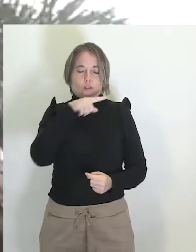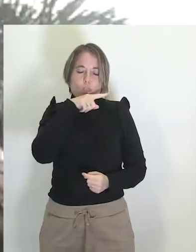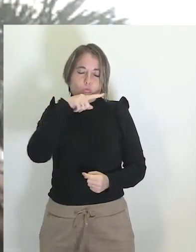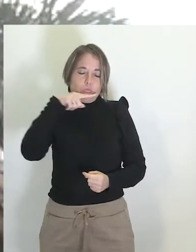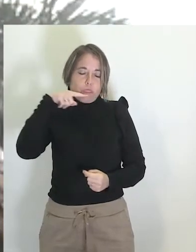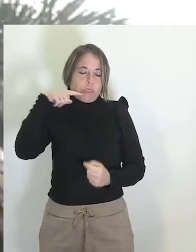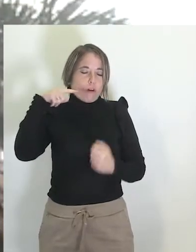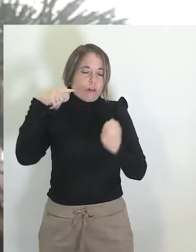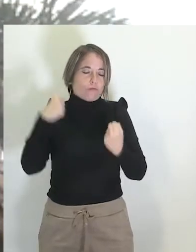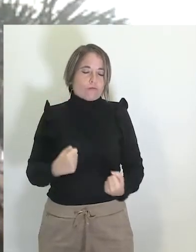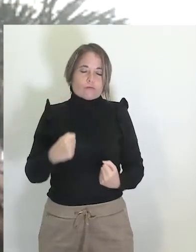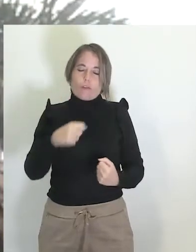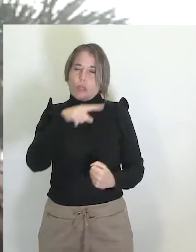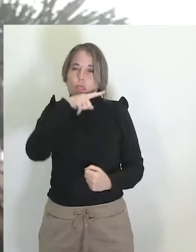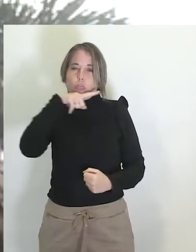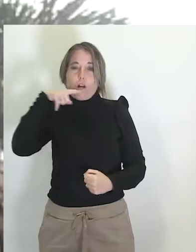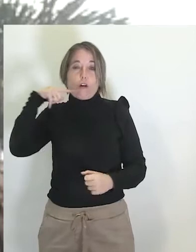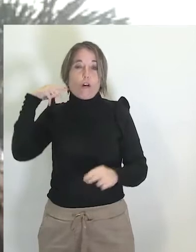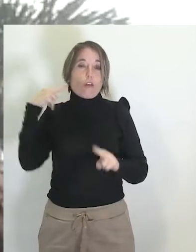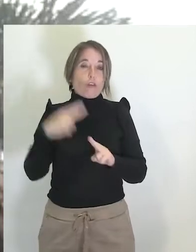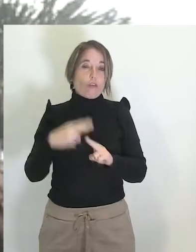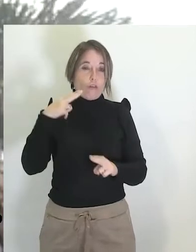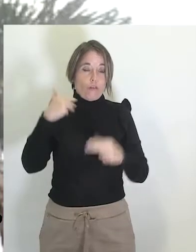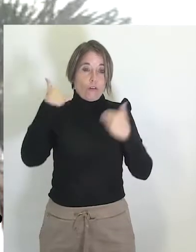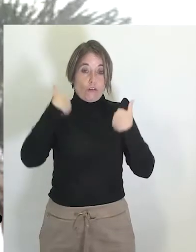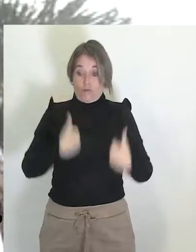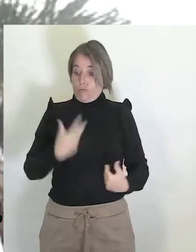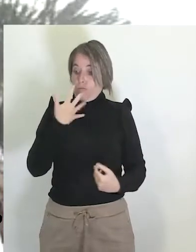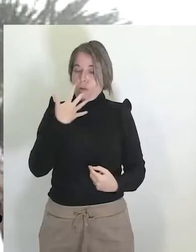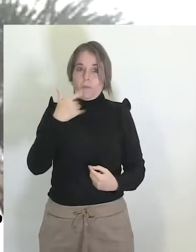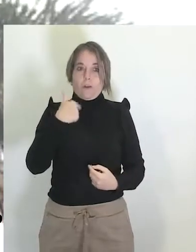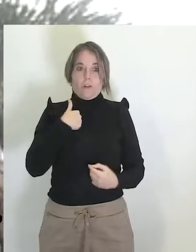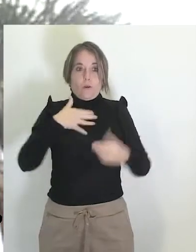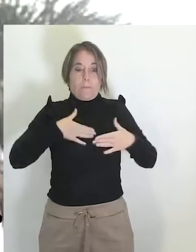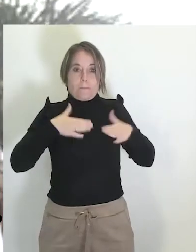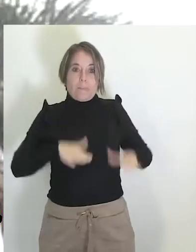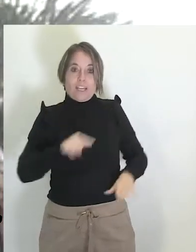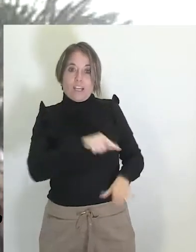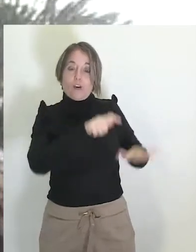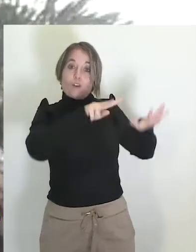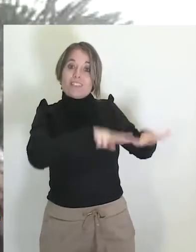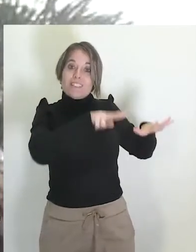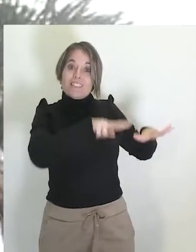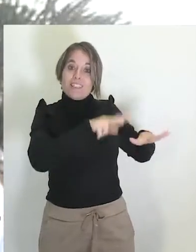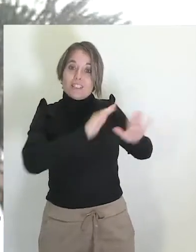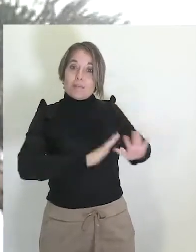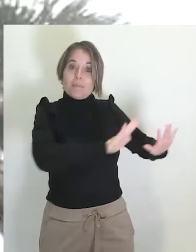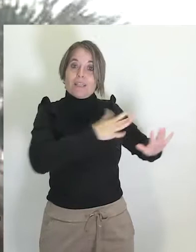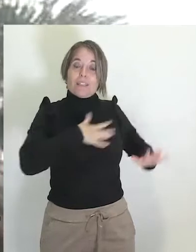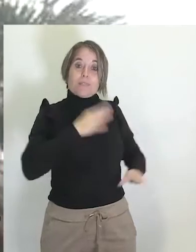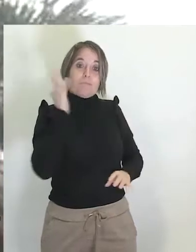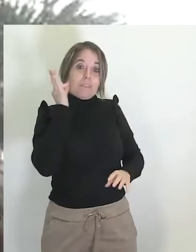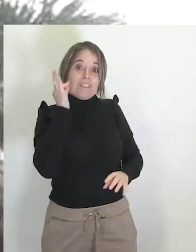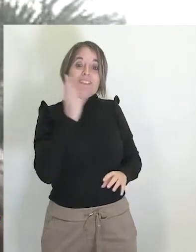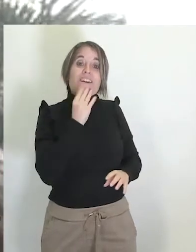dolor tan profundo, tan duro, y en mi caso, pues por ejemplo, yo dejé a mi hijo de 7 meses de nacido, a mi